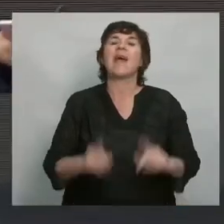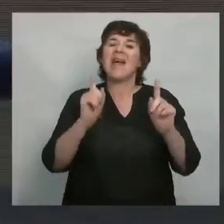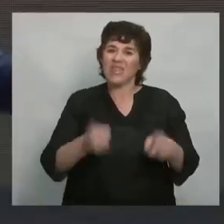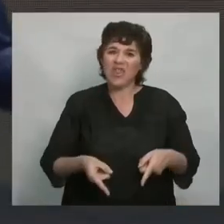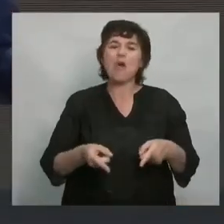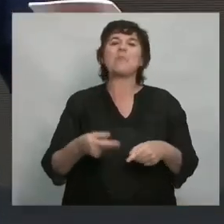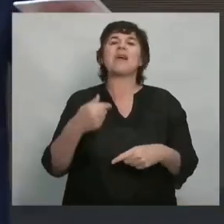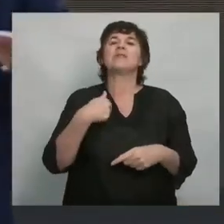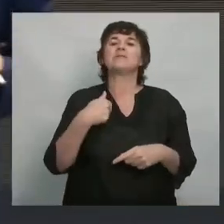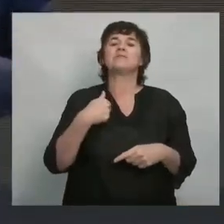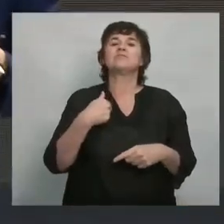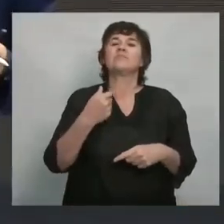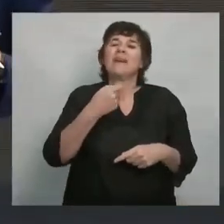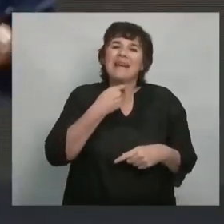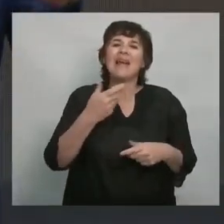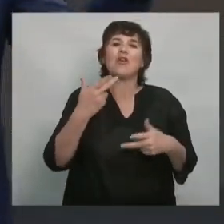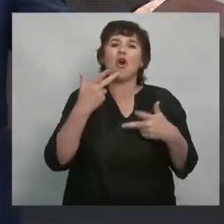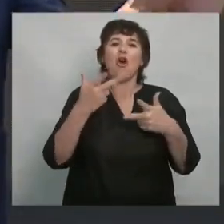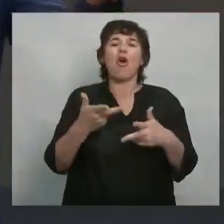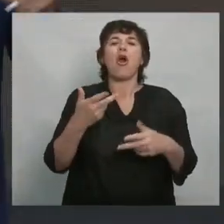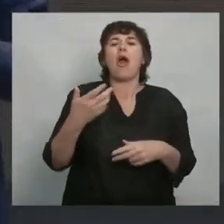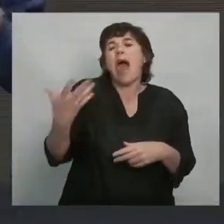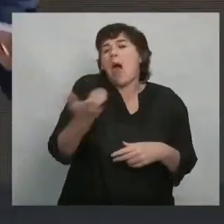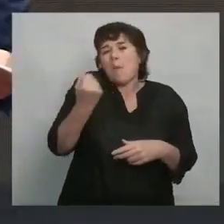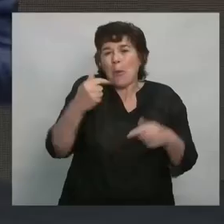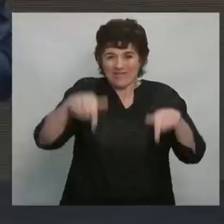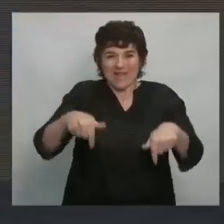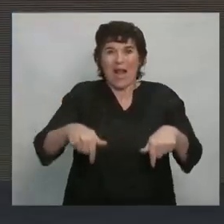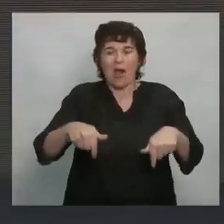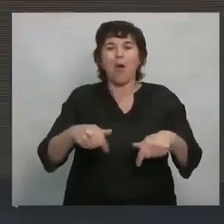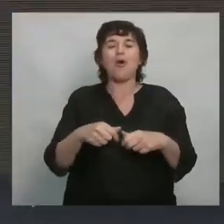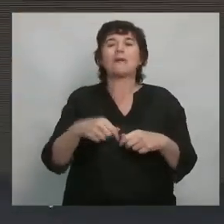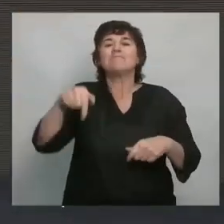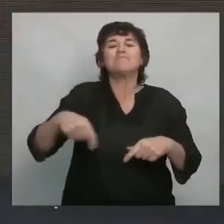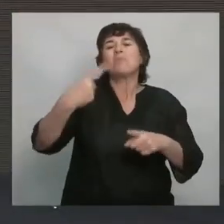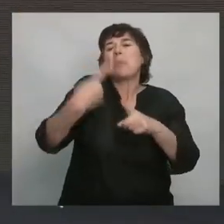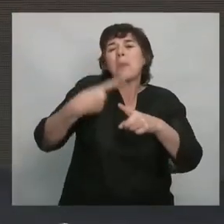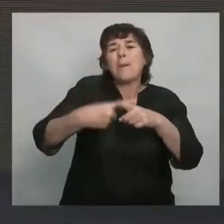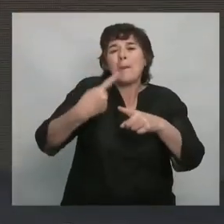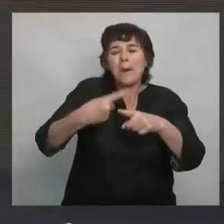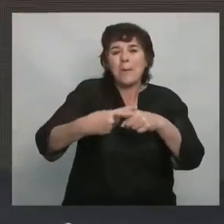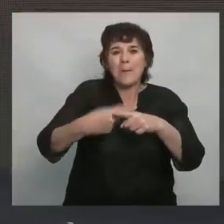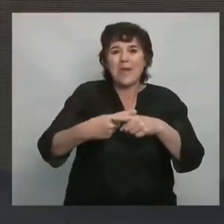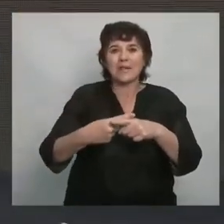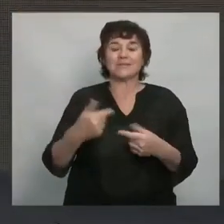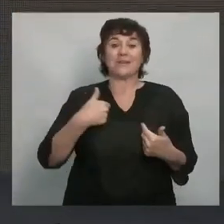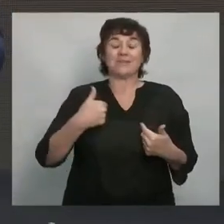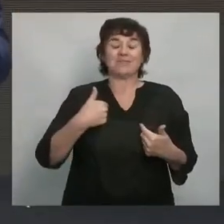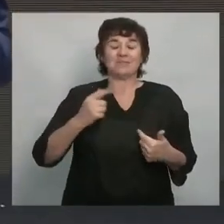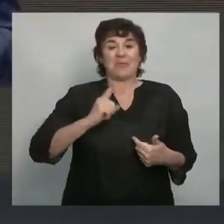aprovechar esta oportunidad de esta gran fiesta, que es realmente un privilegio que tengo de